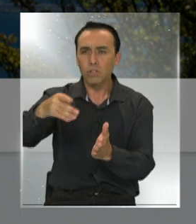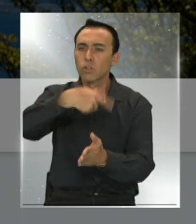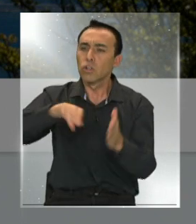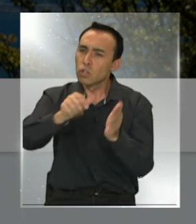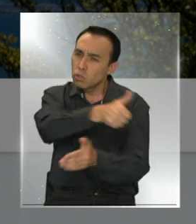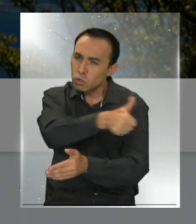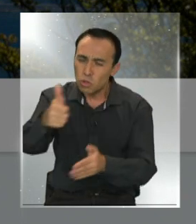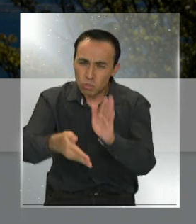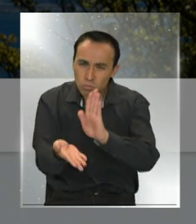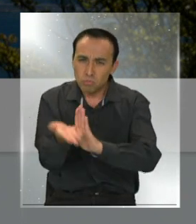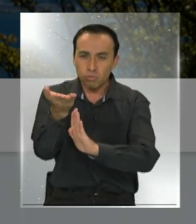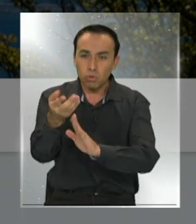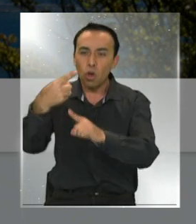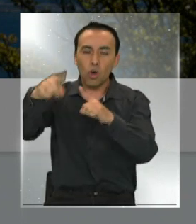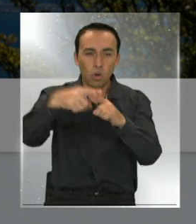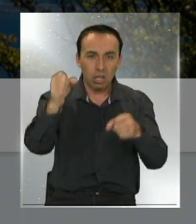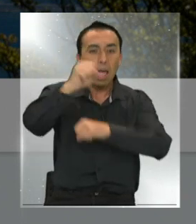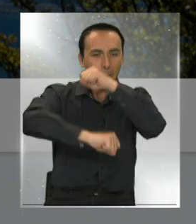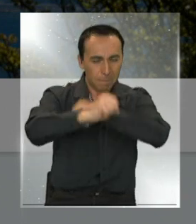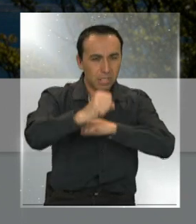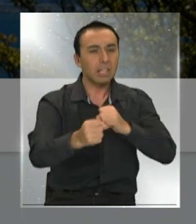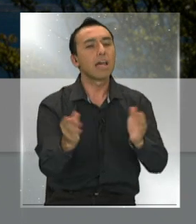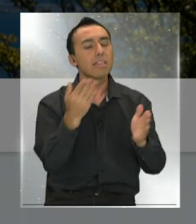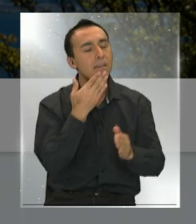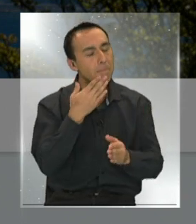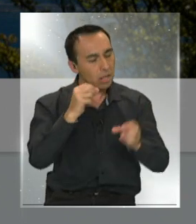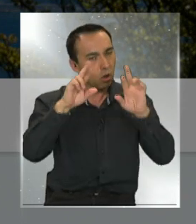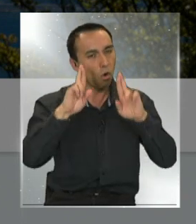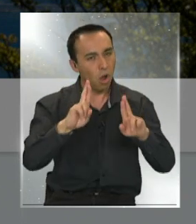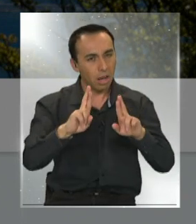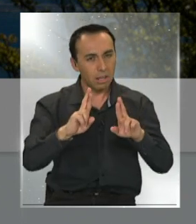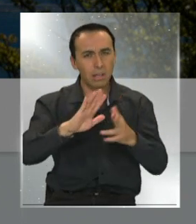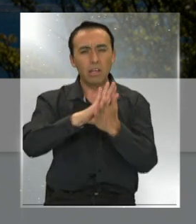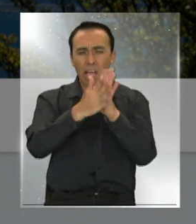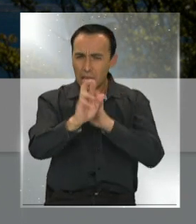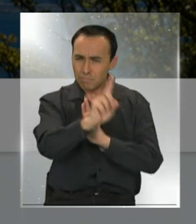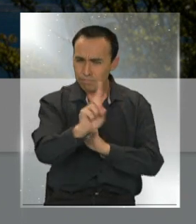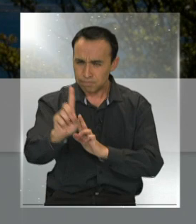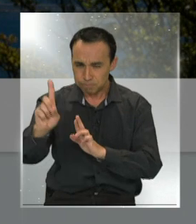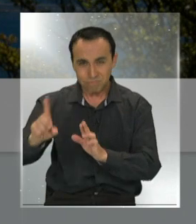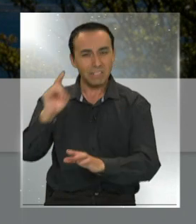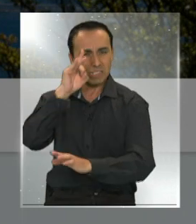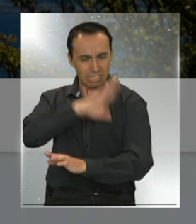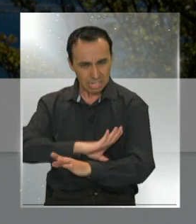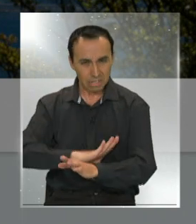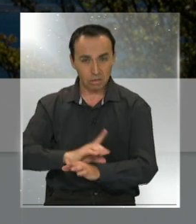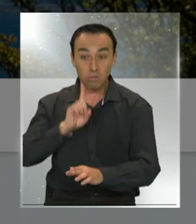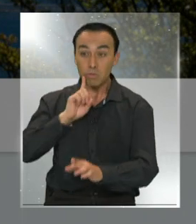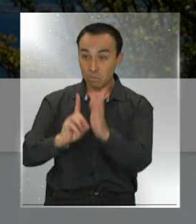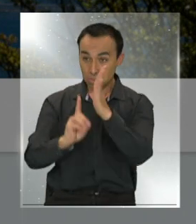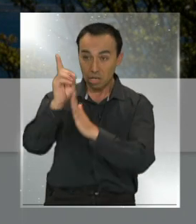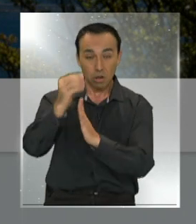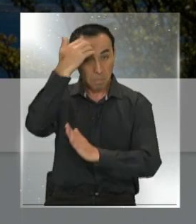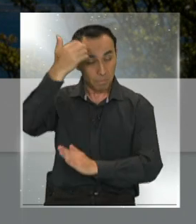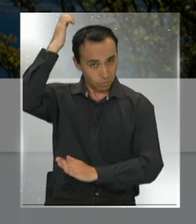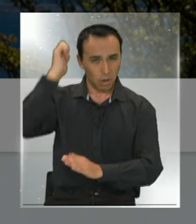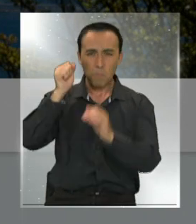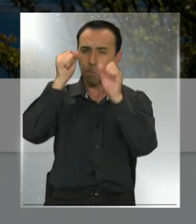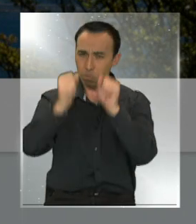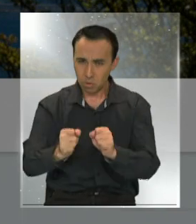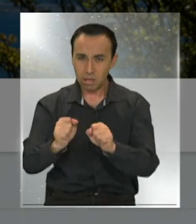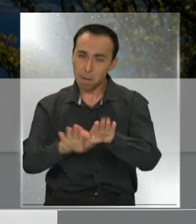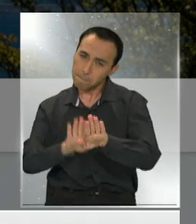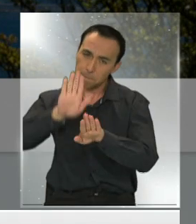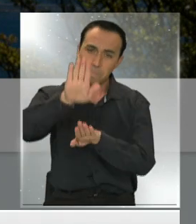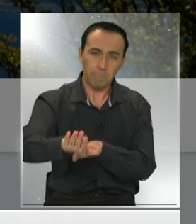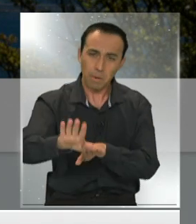Espero que más empresas se puedan sumar. Cada chileno en su medida, en su campo de trabajo o en su desarrollo profesional puede dar un primer